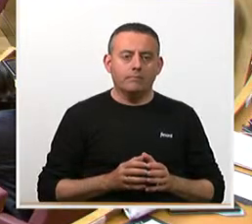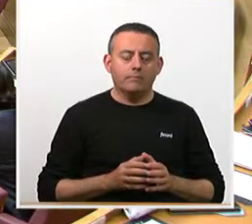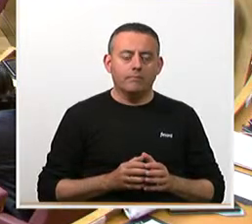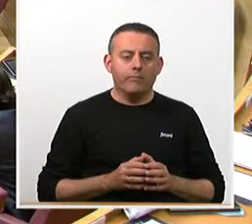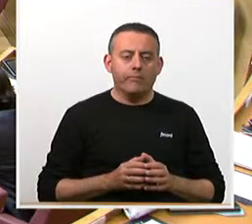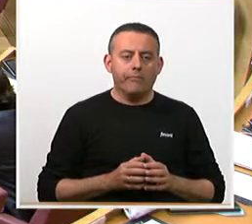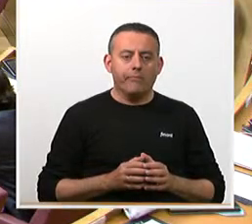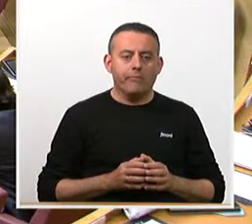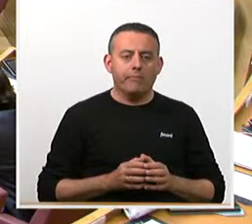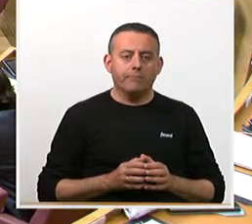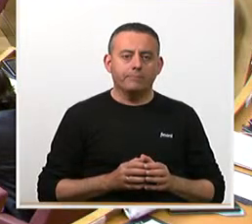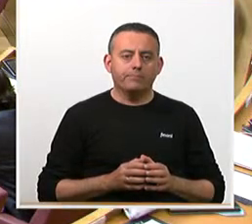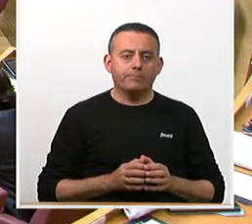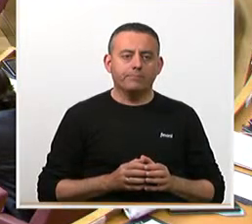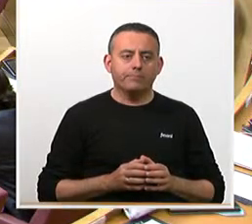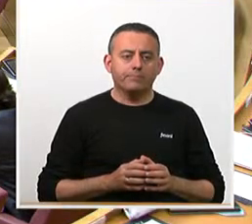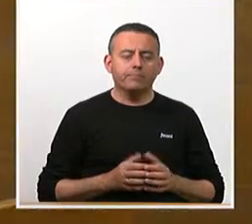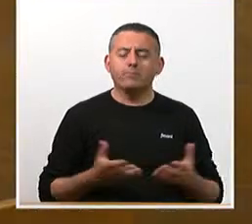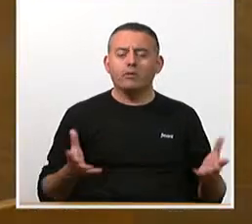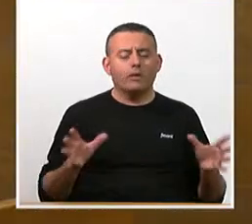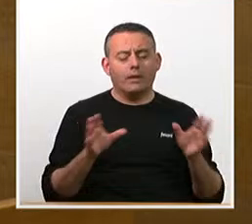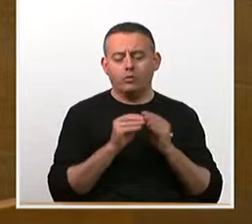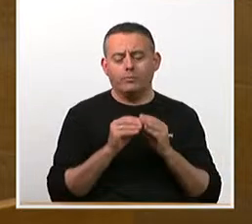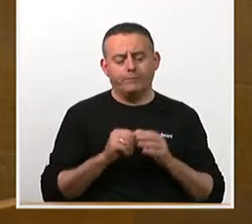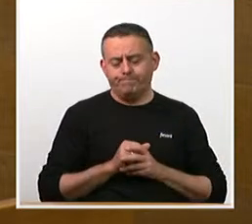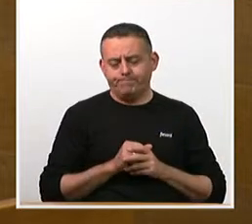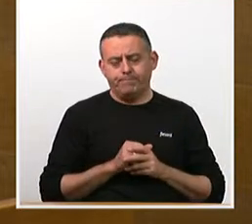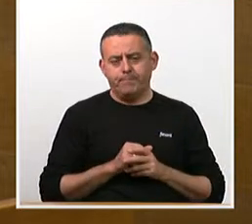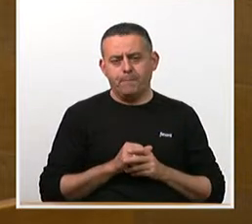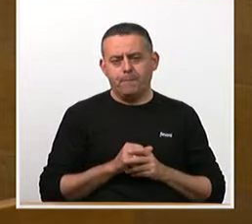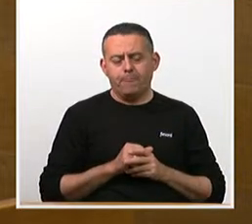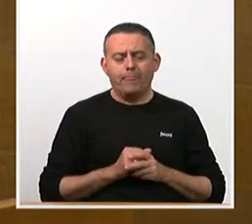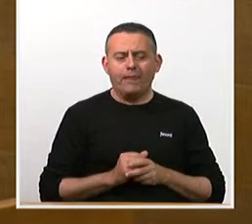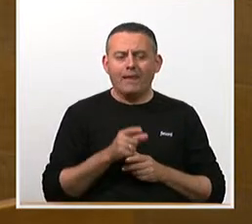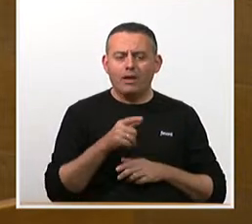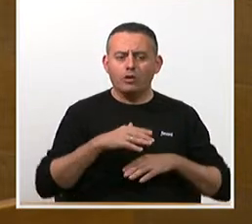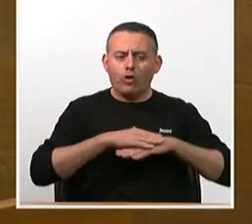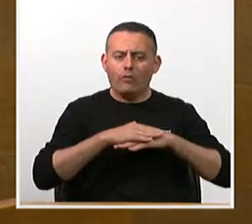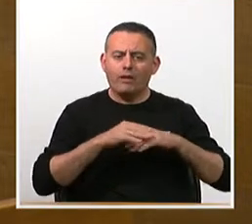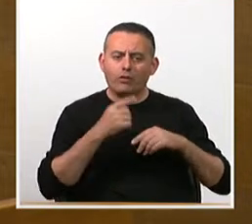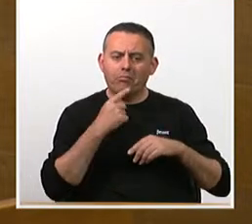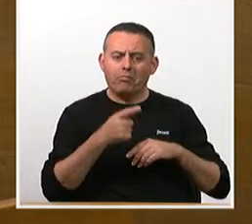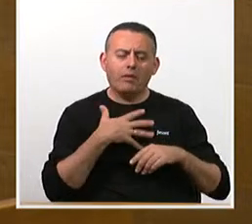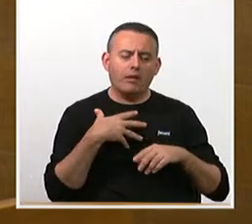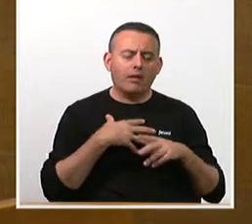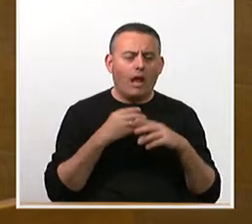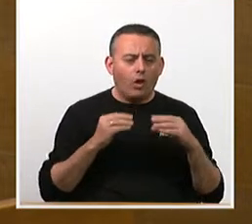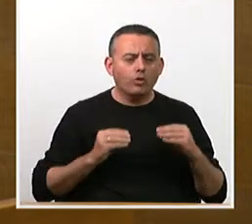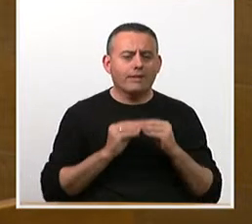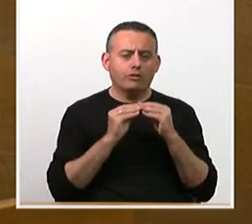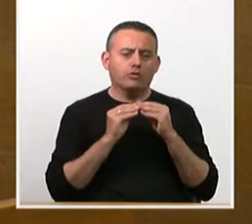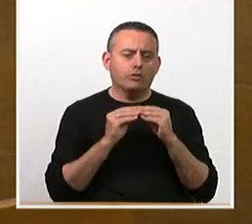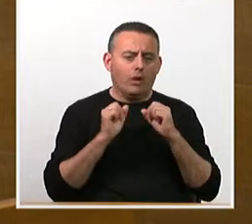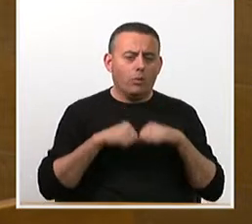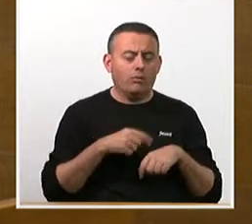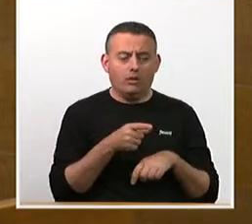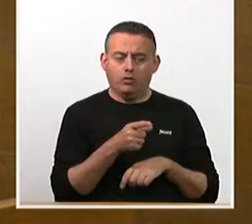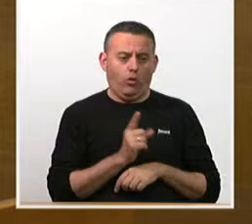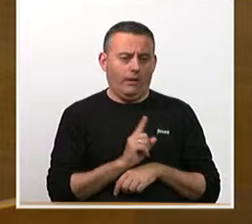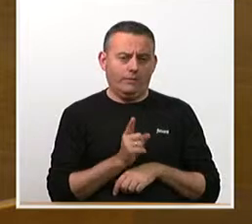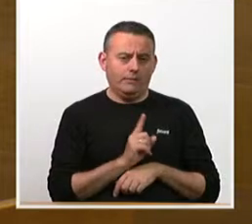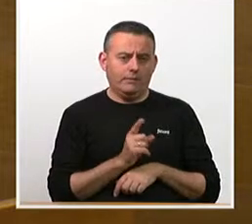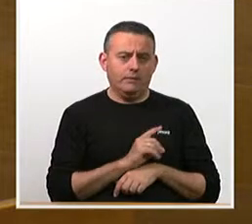zom en cas no es que dier consens ap unía